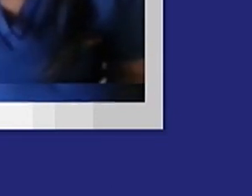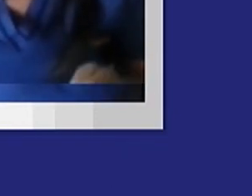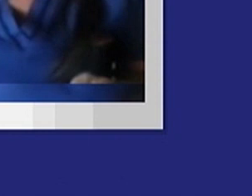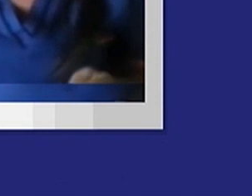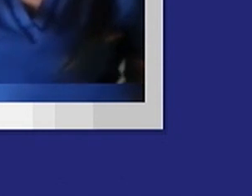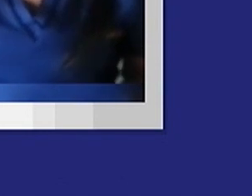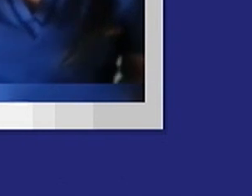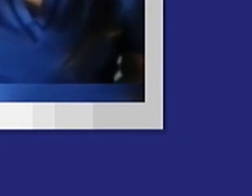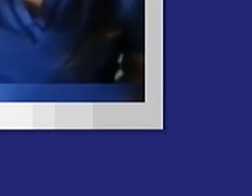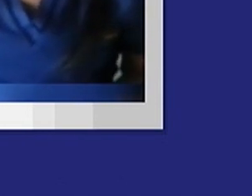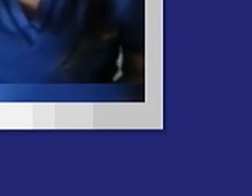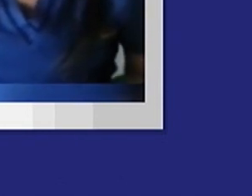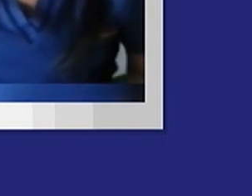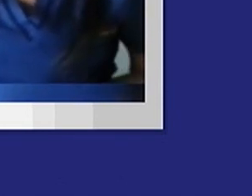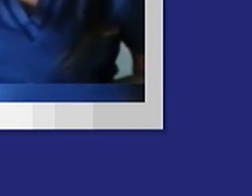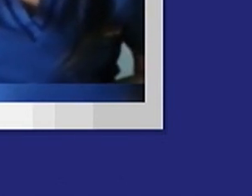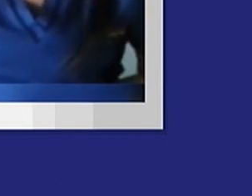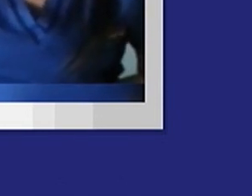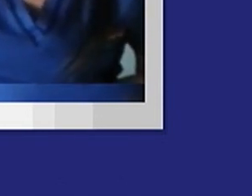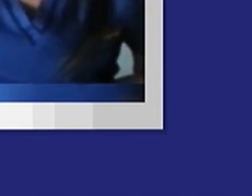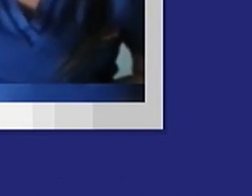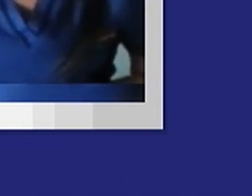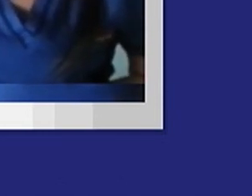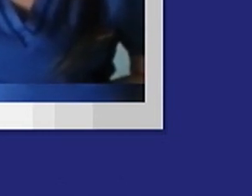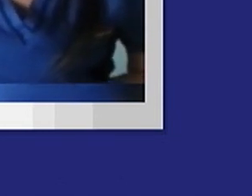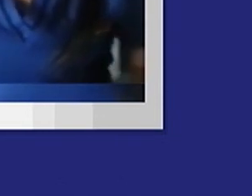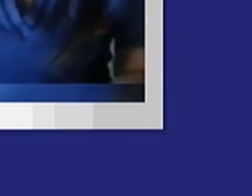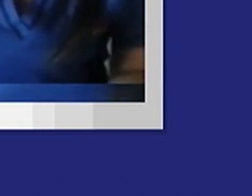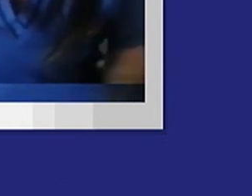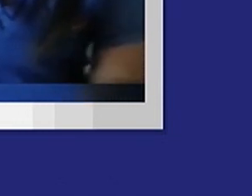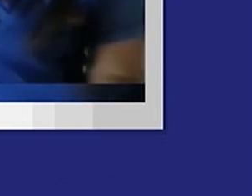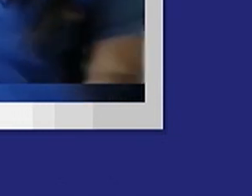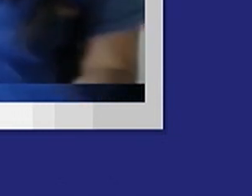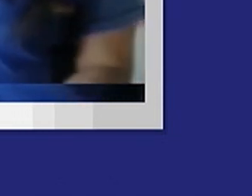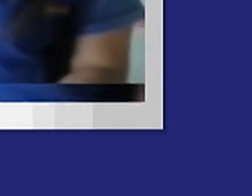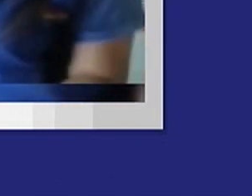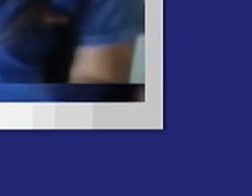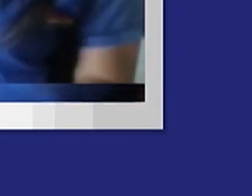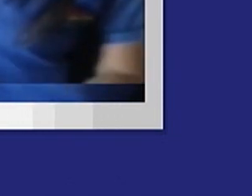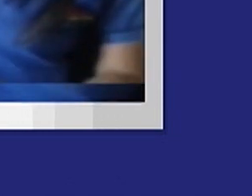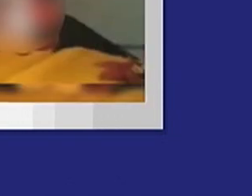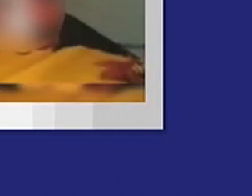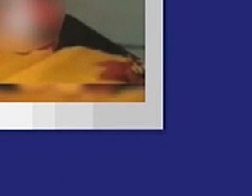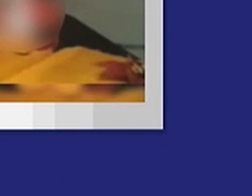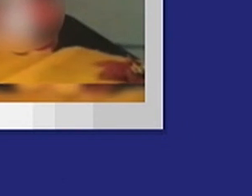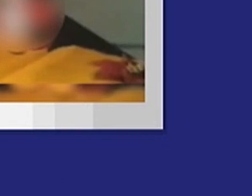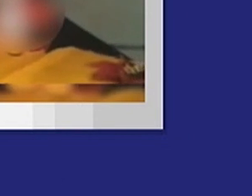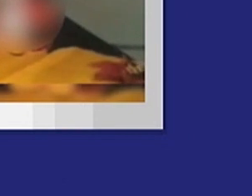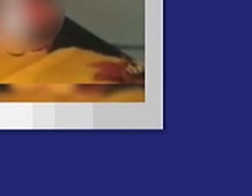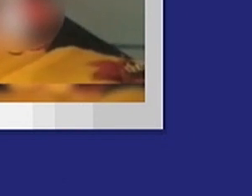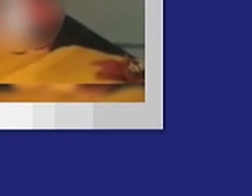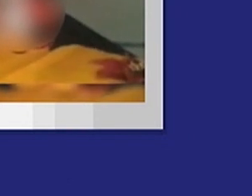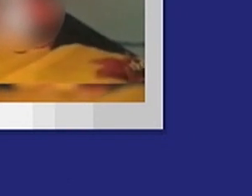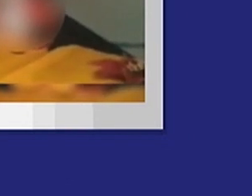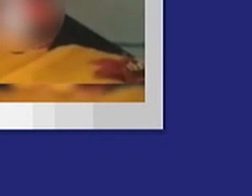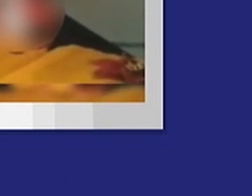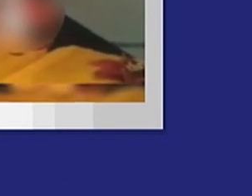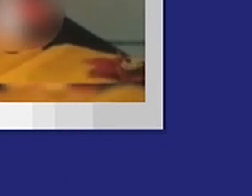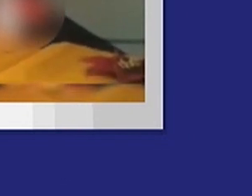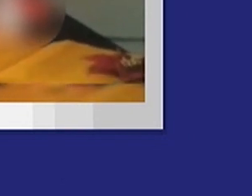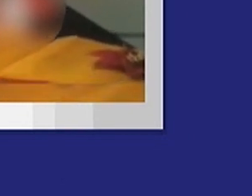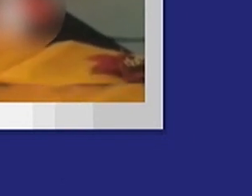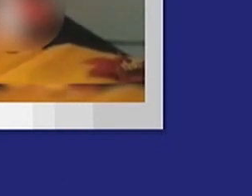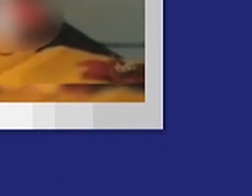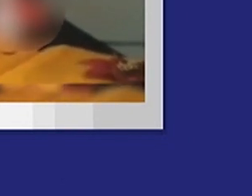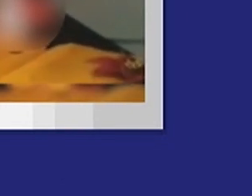puede ubicarse geográficamente utilizando las coordenadas esféricas. Gracias por su atención. Esta es una de las